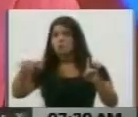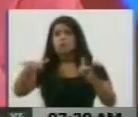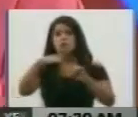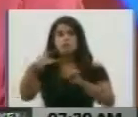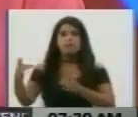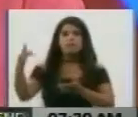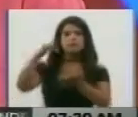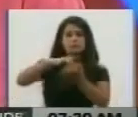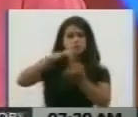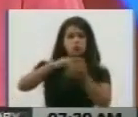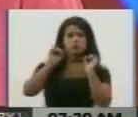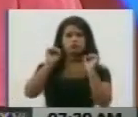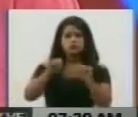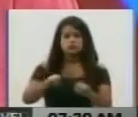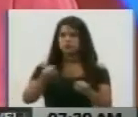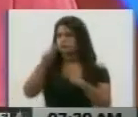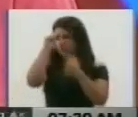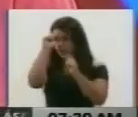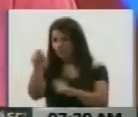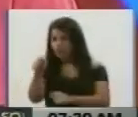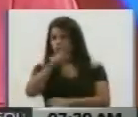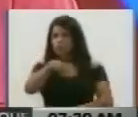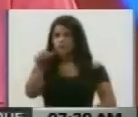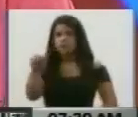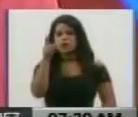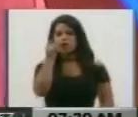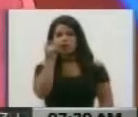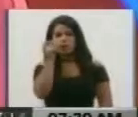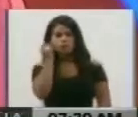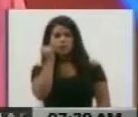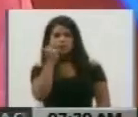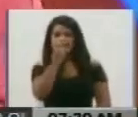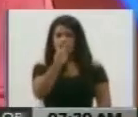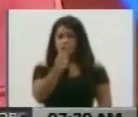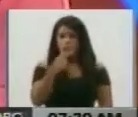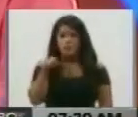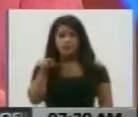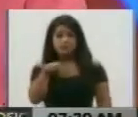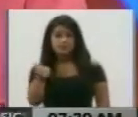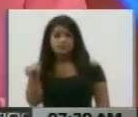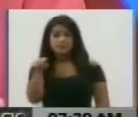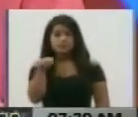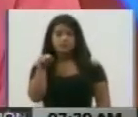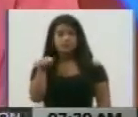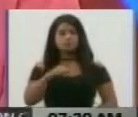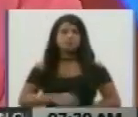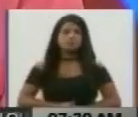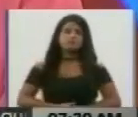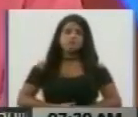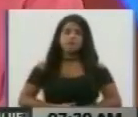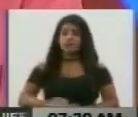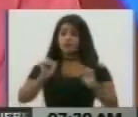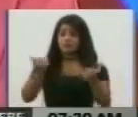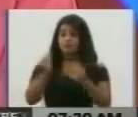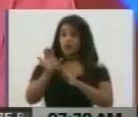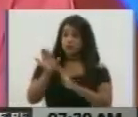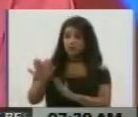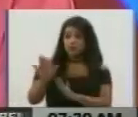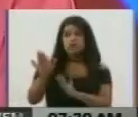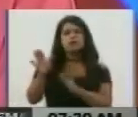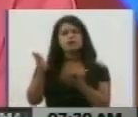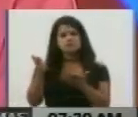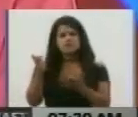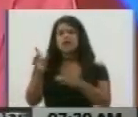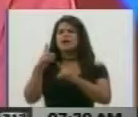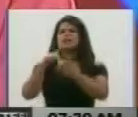los excluidos, de los más desposeídos, nacionalistas, con sus matices, porque no es exactamente lo que ha venido